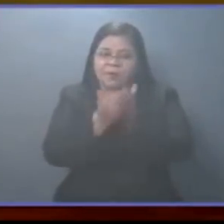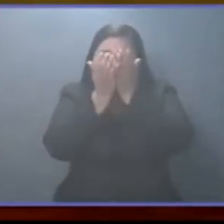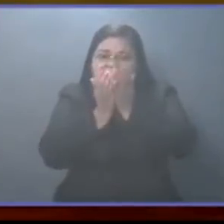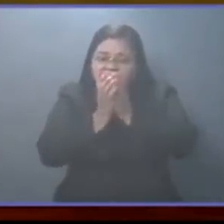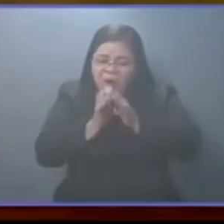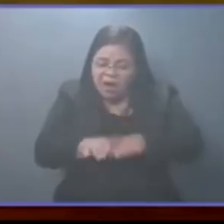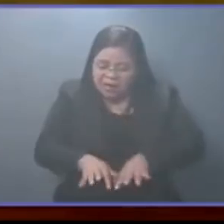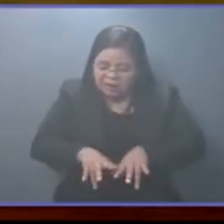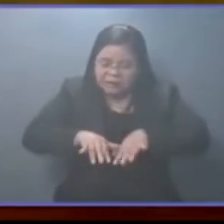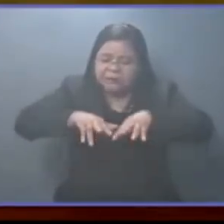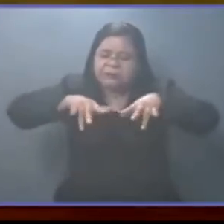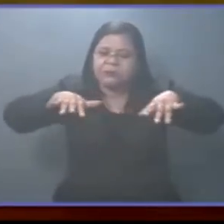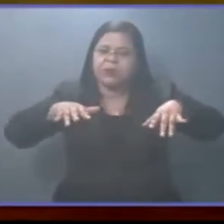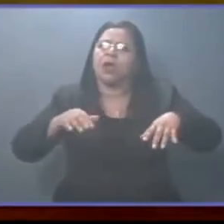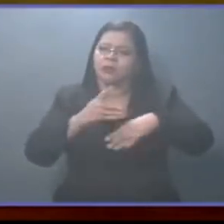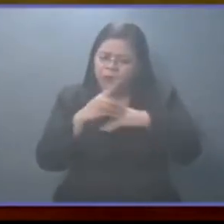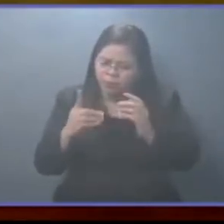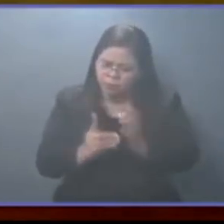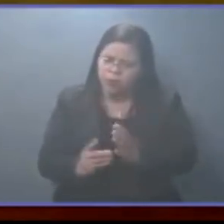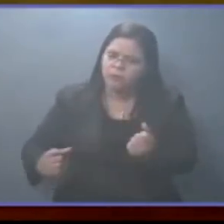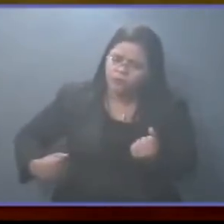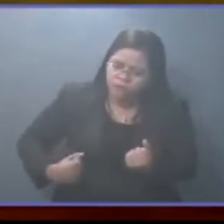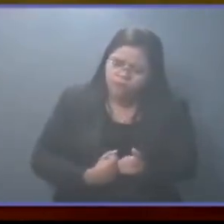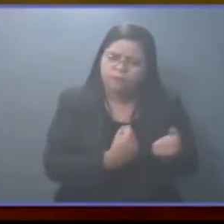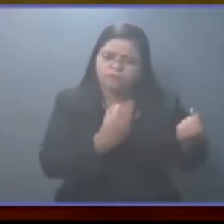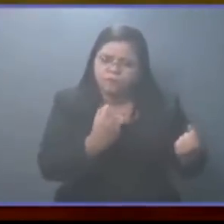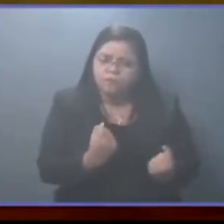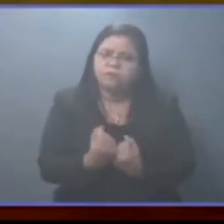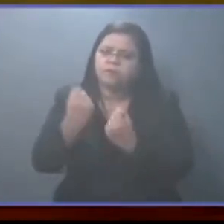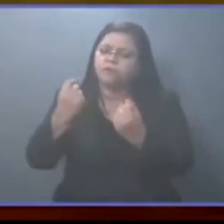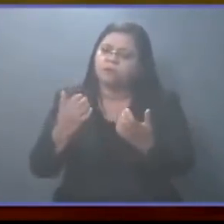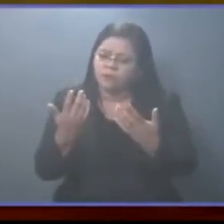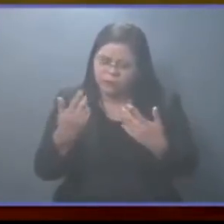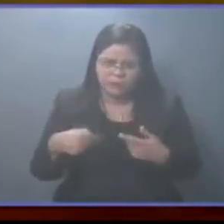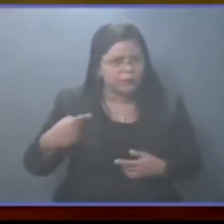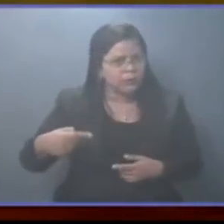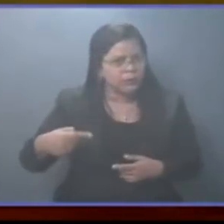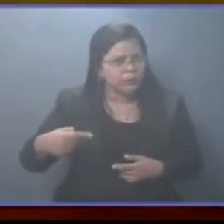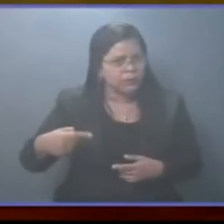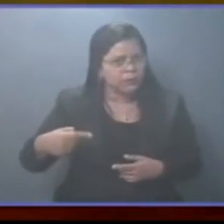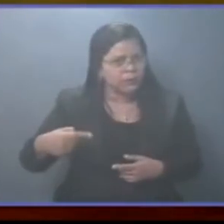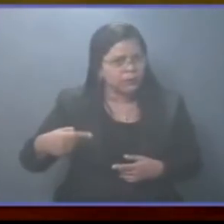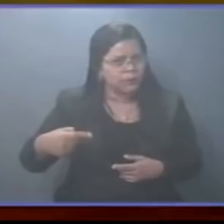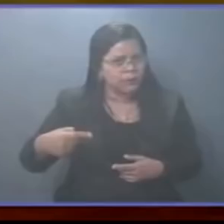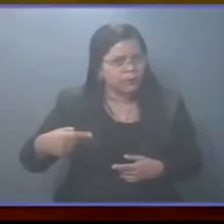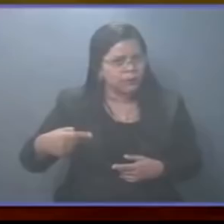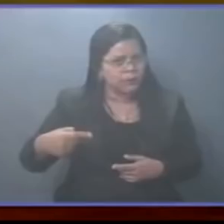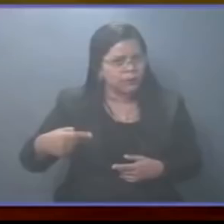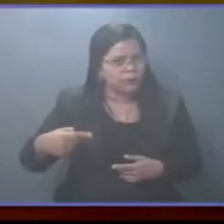daños colaterales ahí estaban los diputados atentos al llamado y ahí estuvieron ustedes